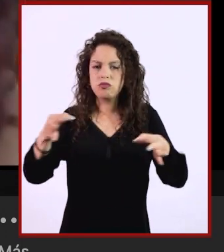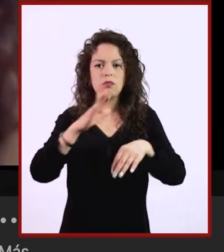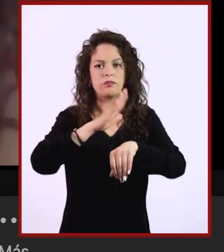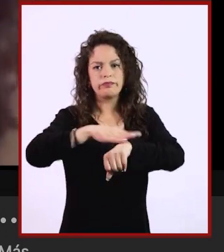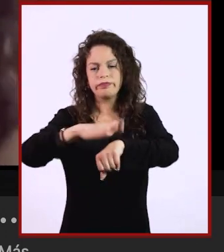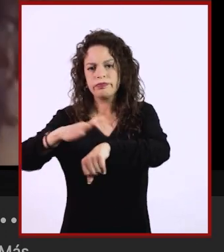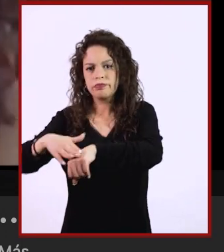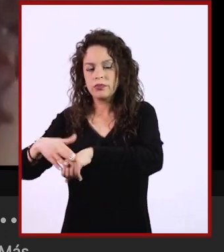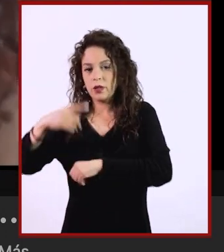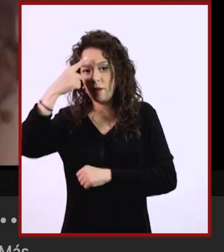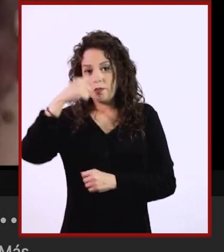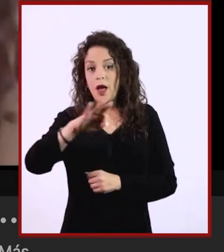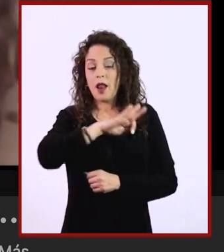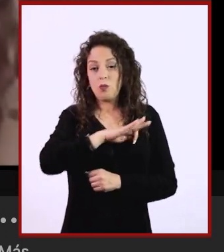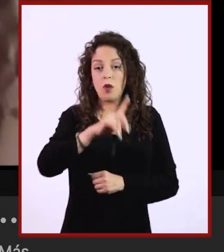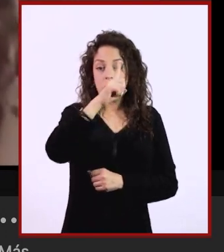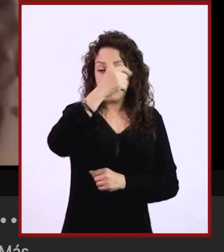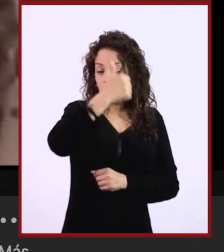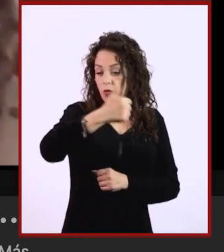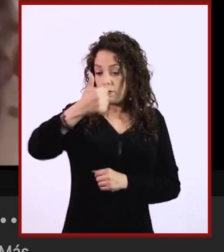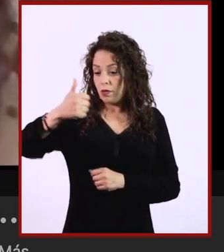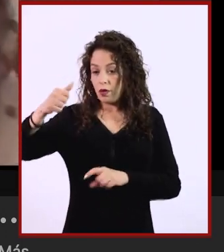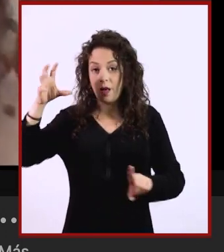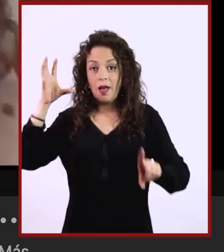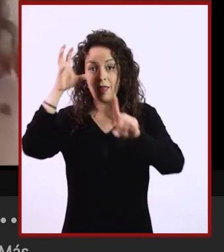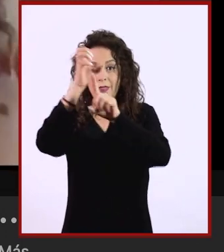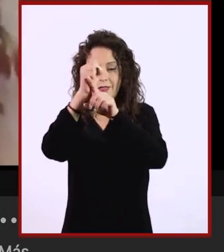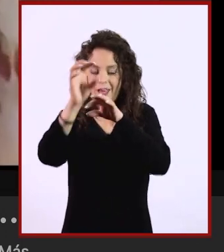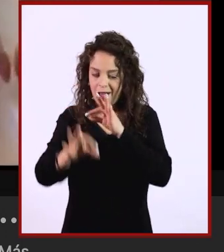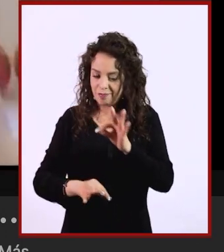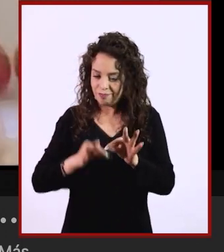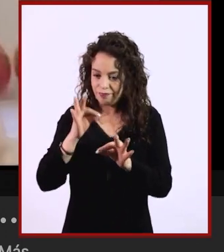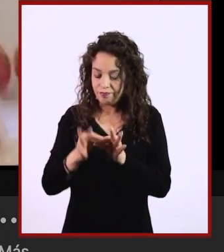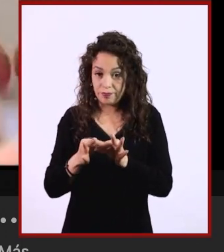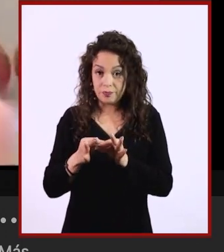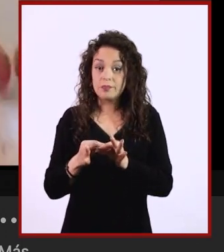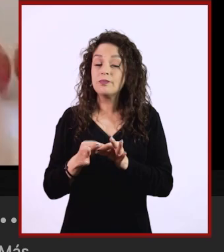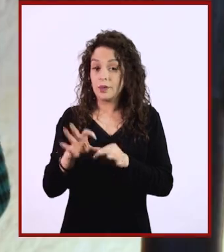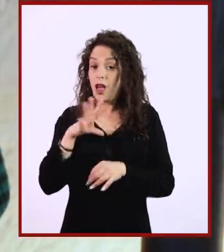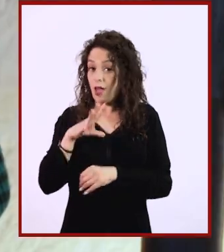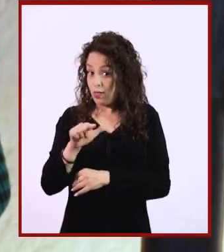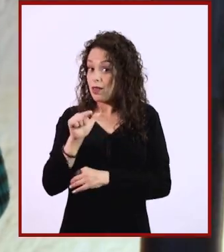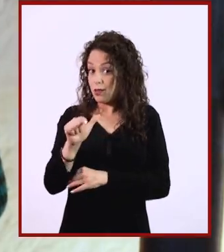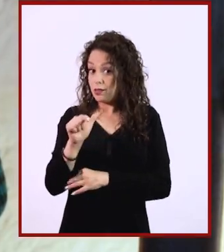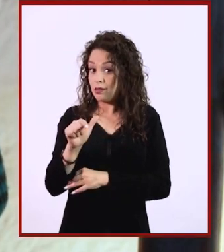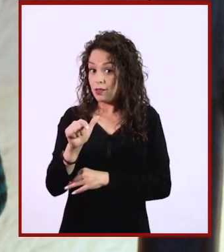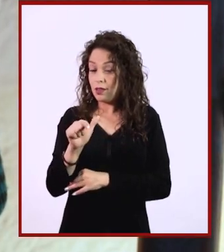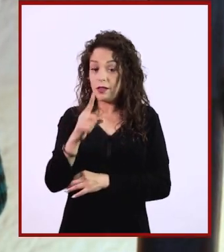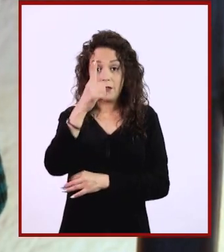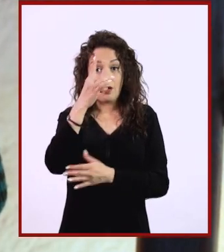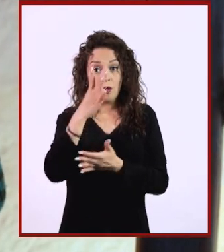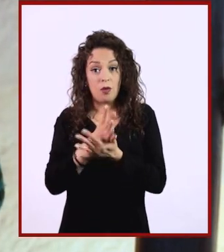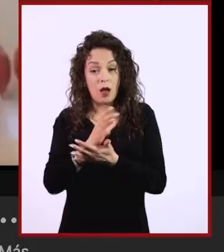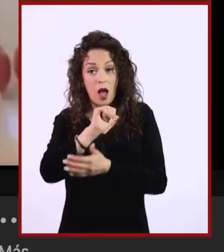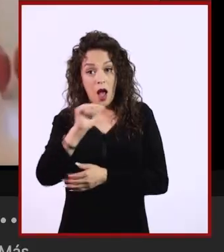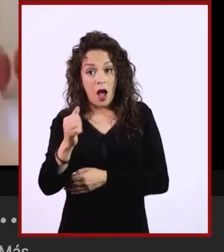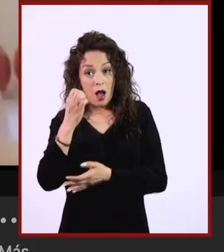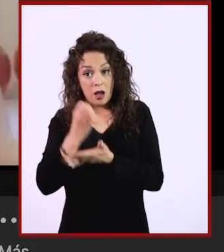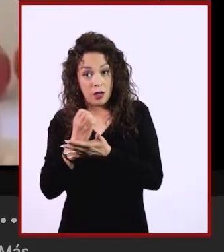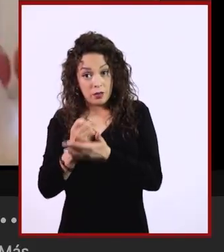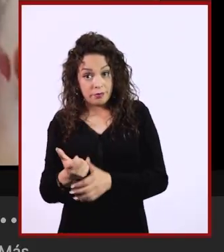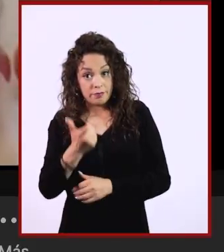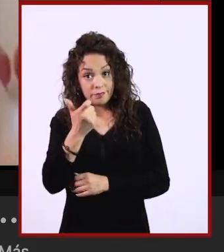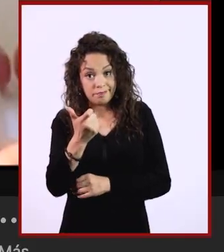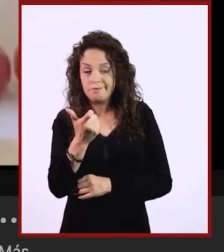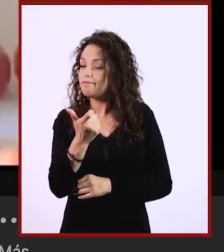con cada uno de estos objetivos, ¿no? Que son 17 objetivos, que no nada más tienen que ver con el tema económico, sino